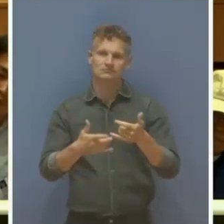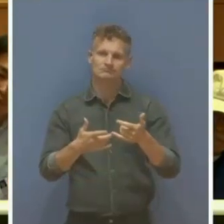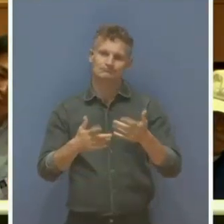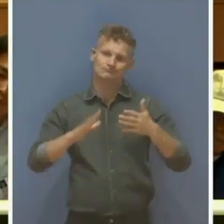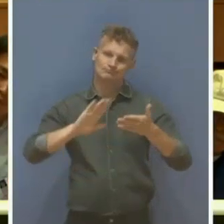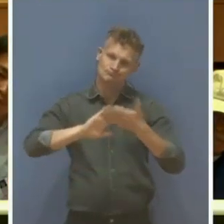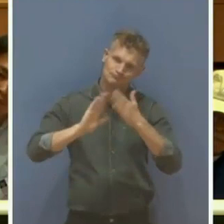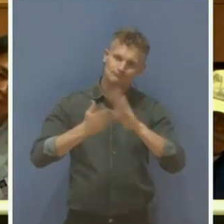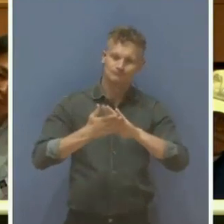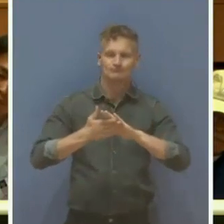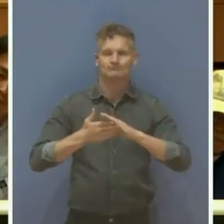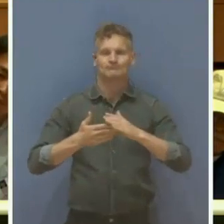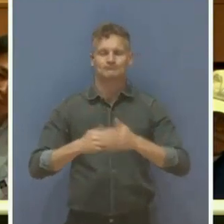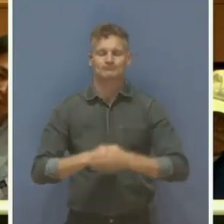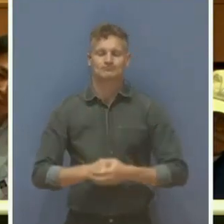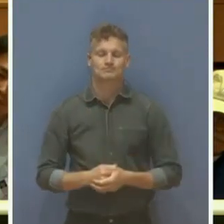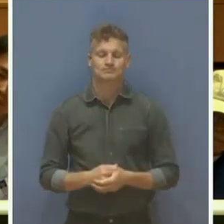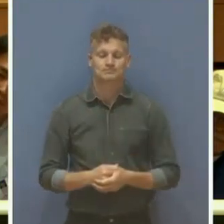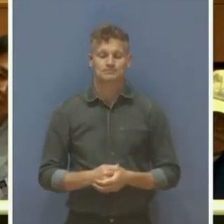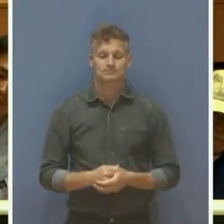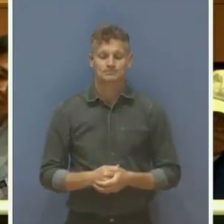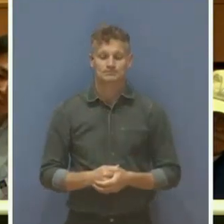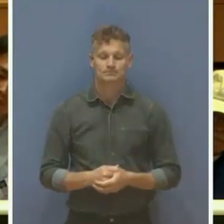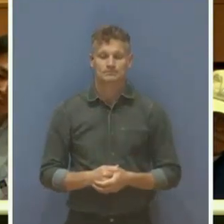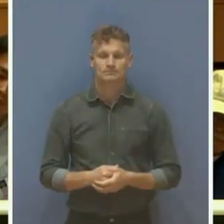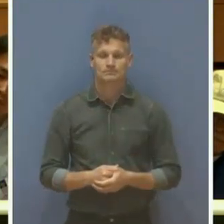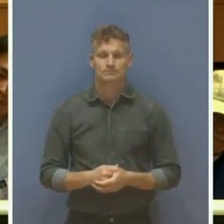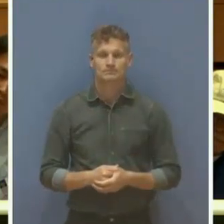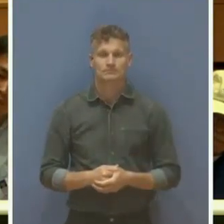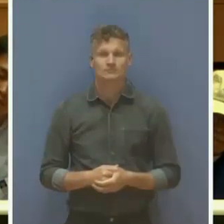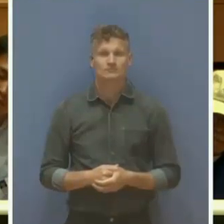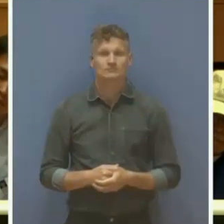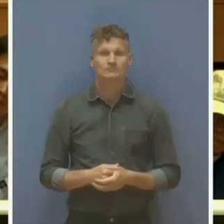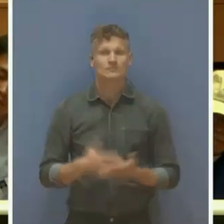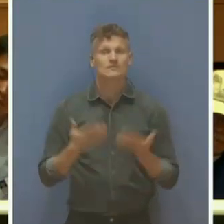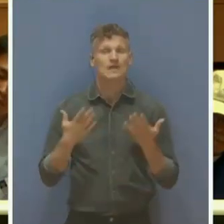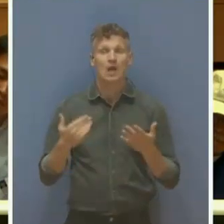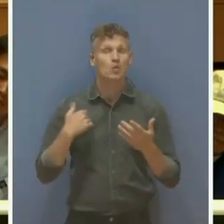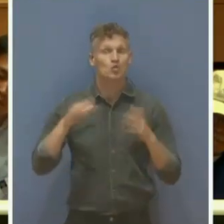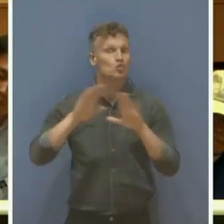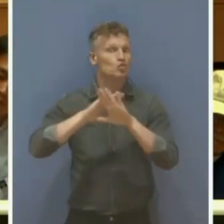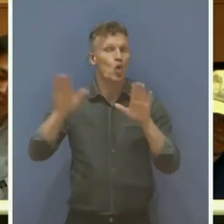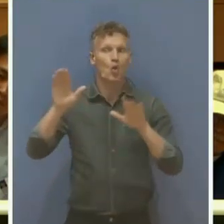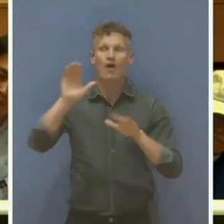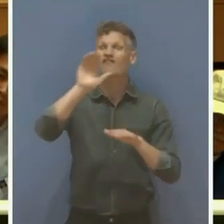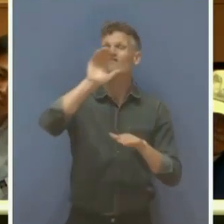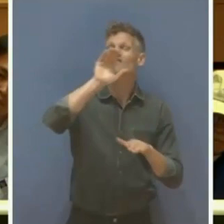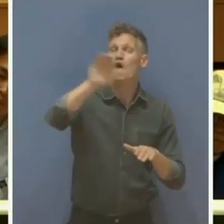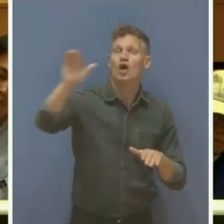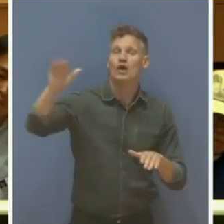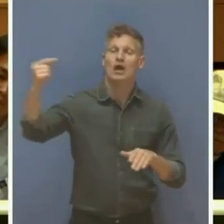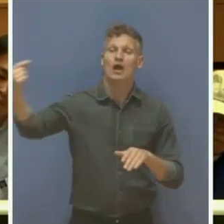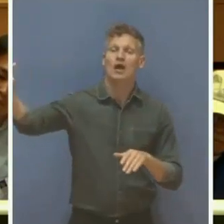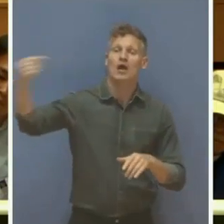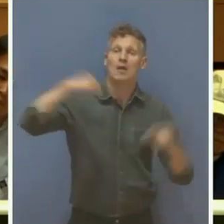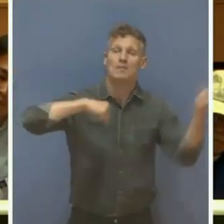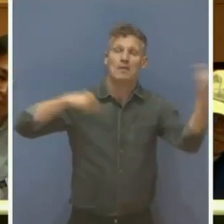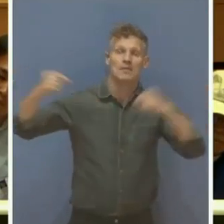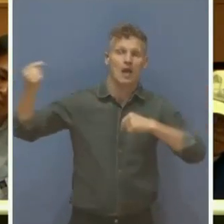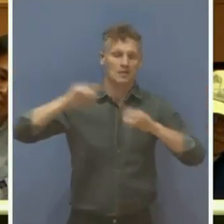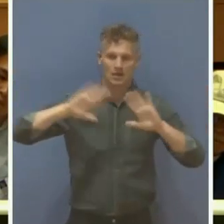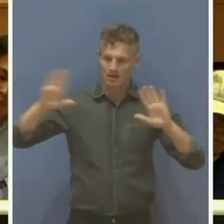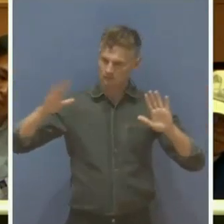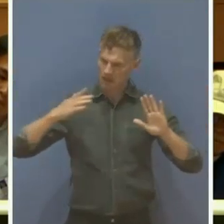entrada de extraños a nuestros territorios. Muchas gracias y agradeceríamos un estudio del mecanismo que podría ilustrarnos sobre estos temas